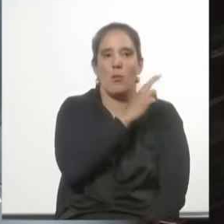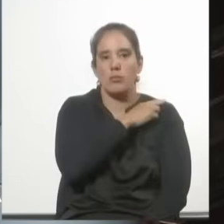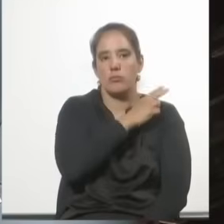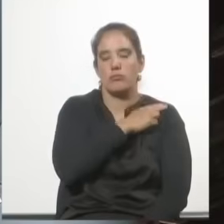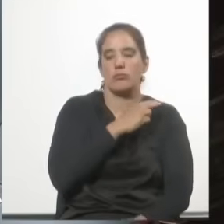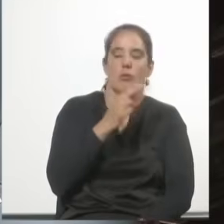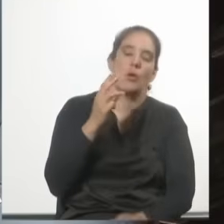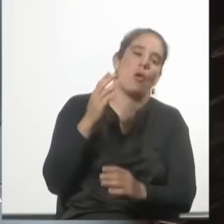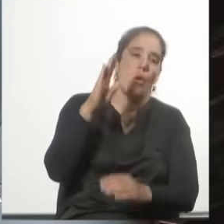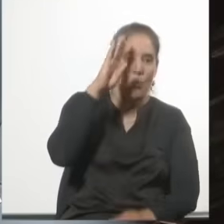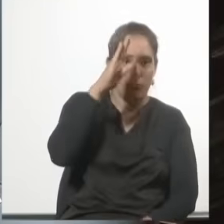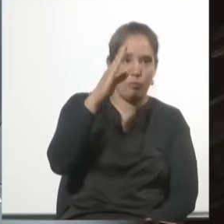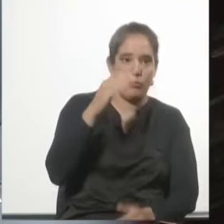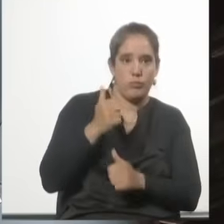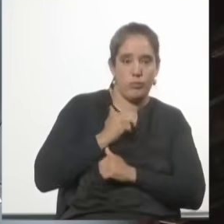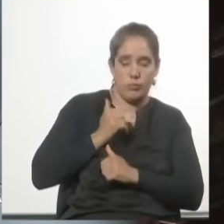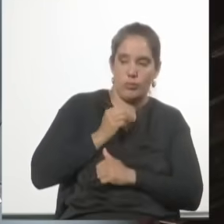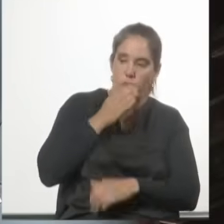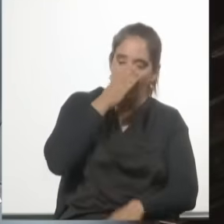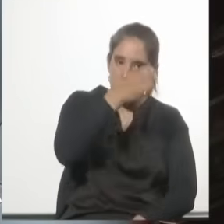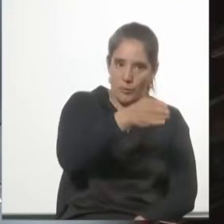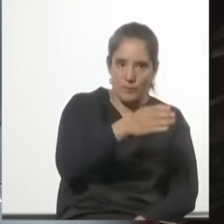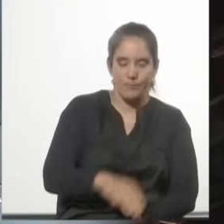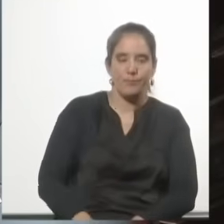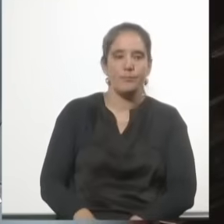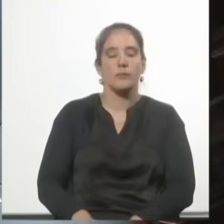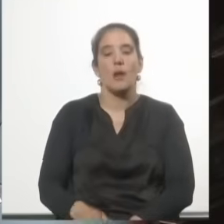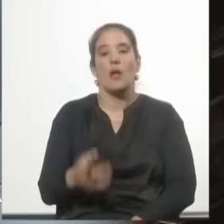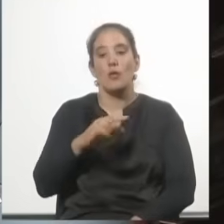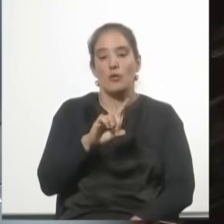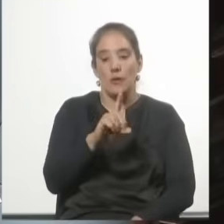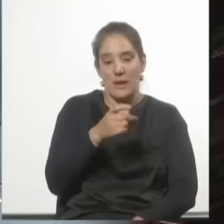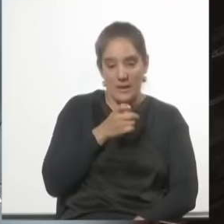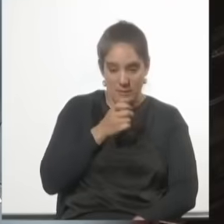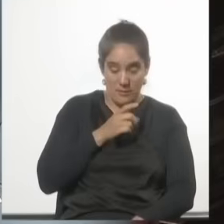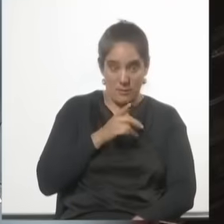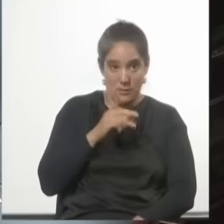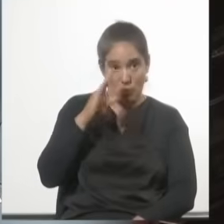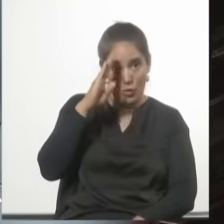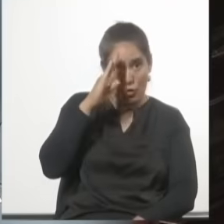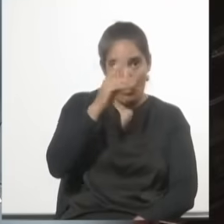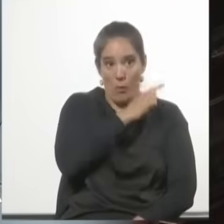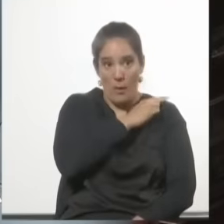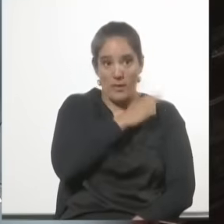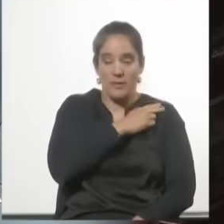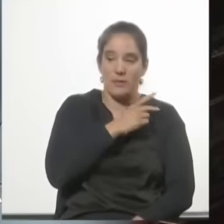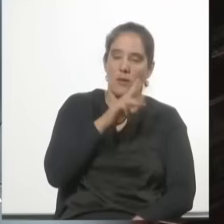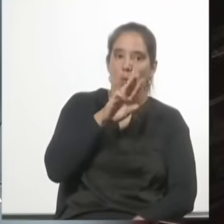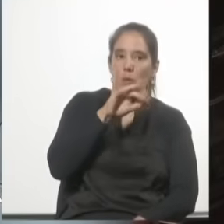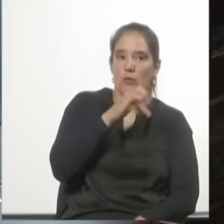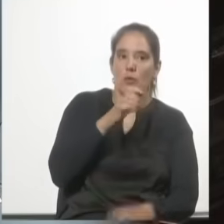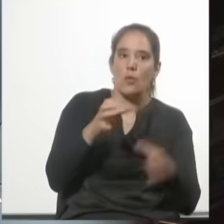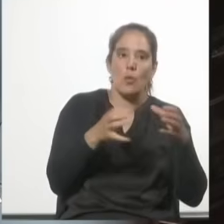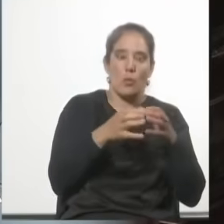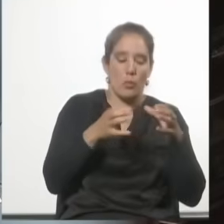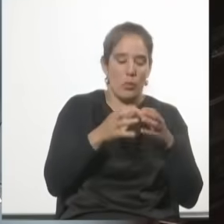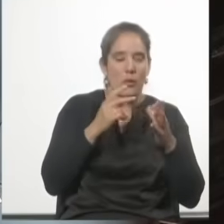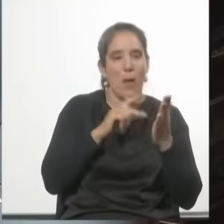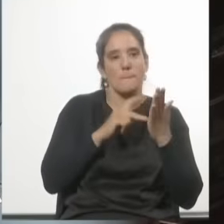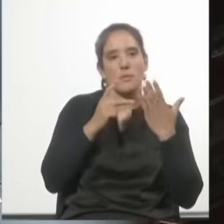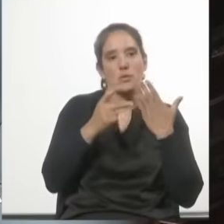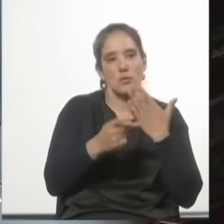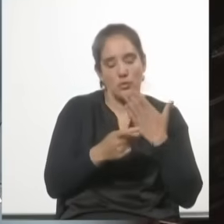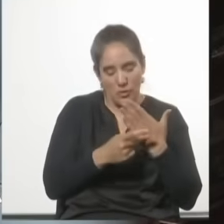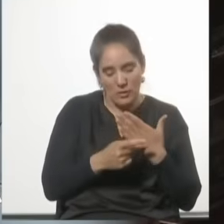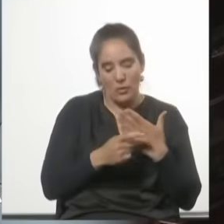señor ex comandante en jefe, la conformación de un grupo de trabajo integrado por diversos oficiales superiores, denominado Proyecto de